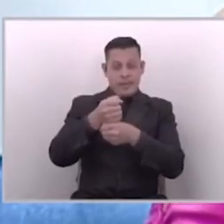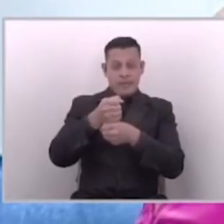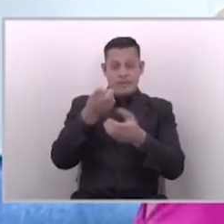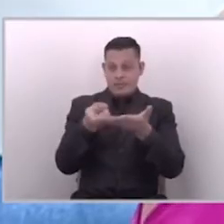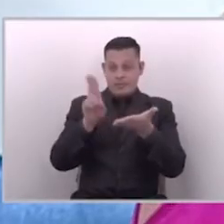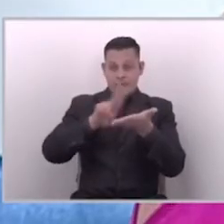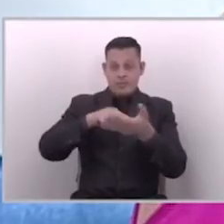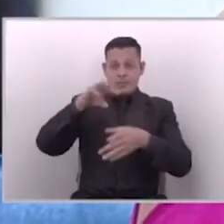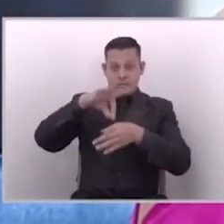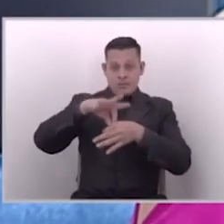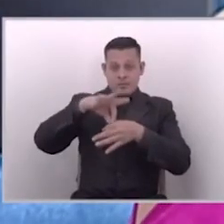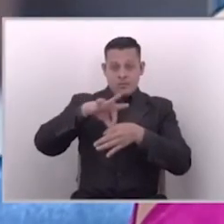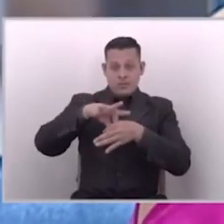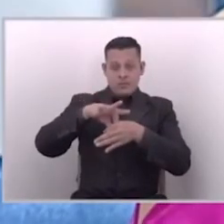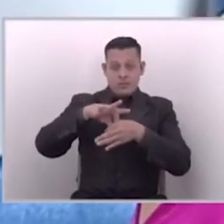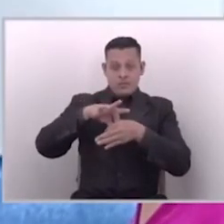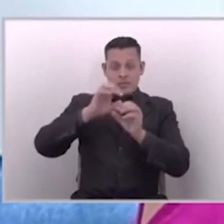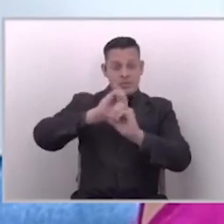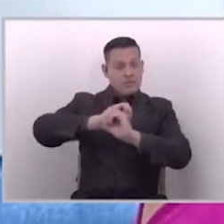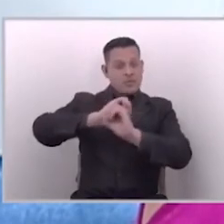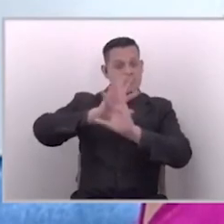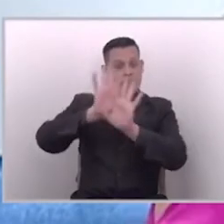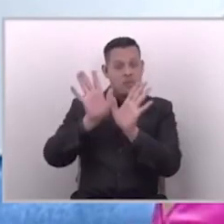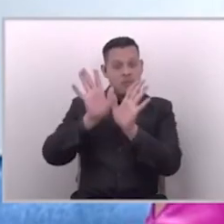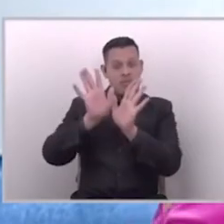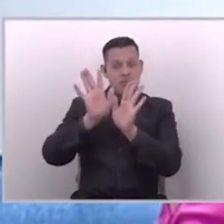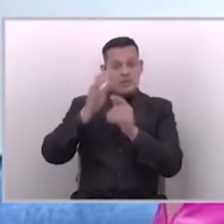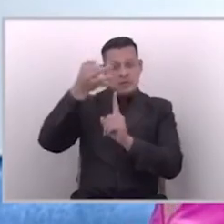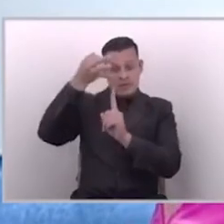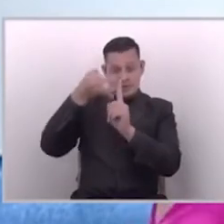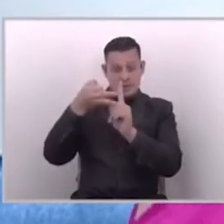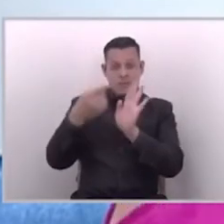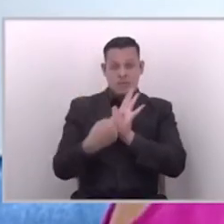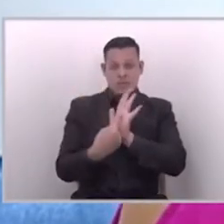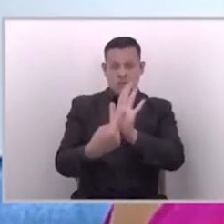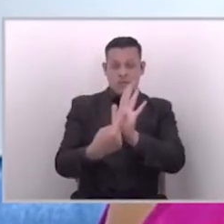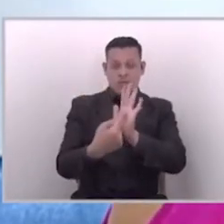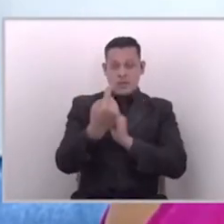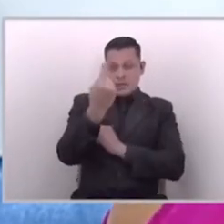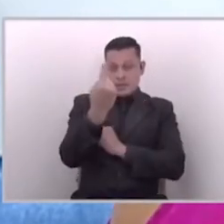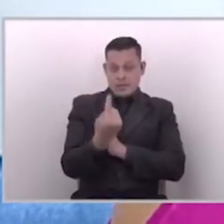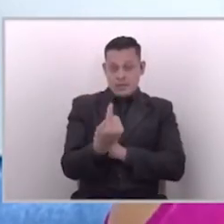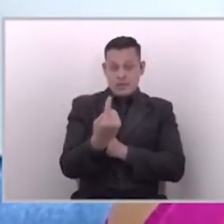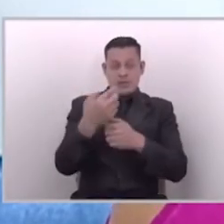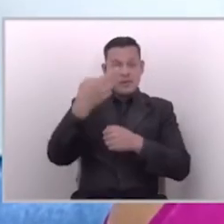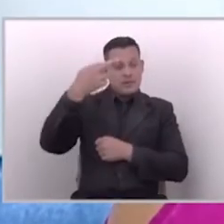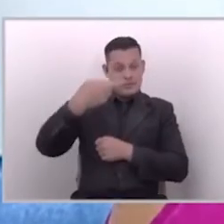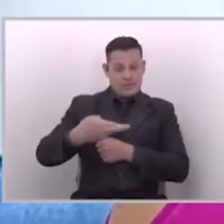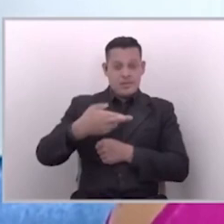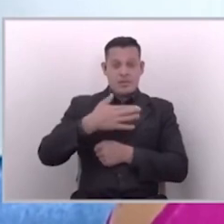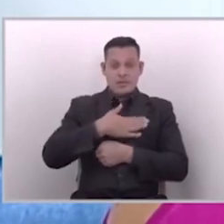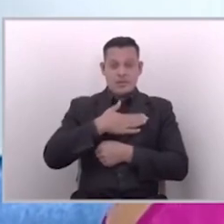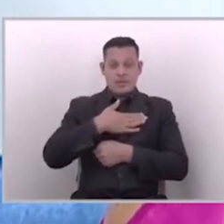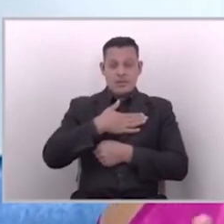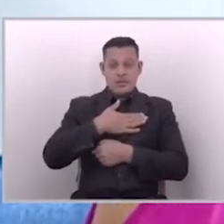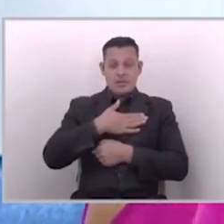ese registro electoral va a ser transparente y un fiel reflejo de aquellas personas que realmente tienen